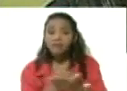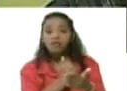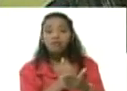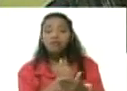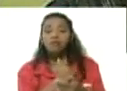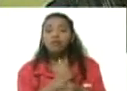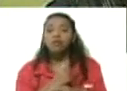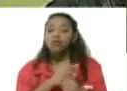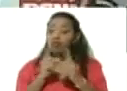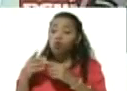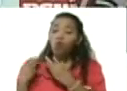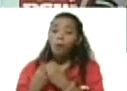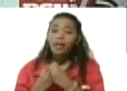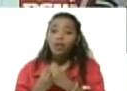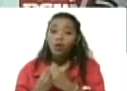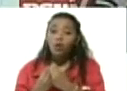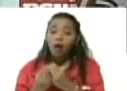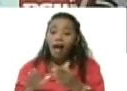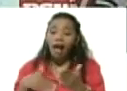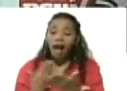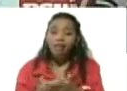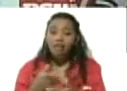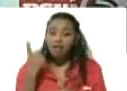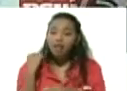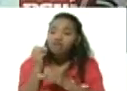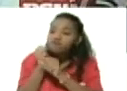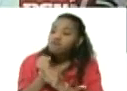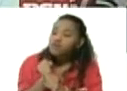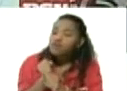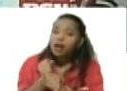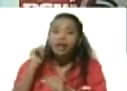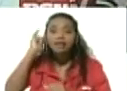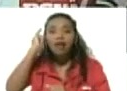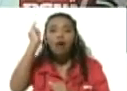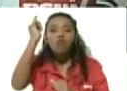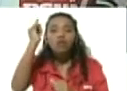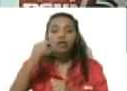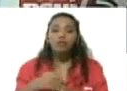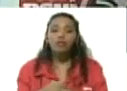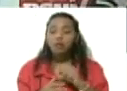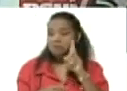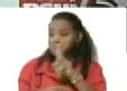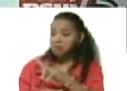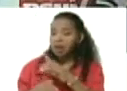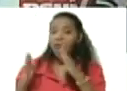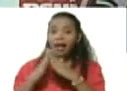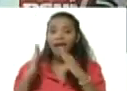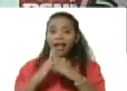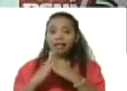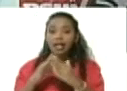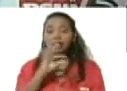Quienes eran sus compañeros hasta ayer, en Yaracuy, vi que la casa del señor